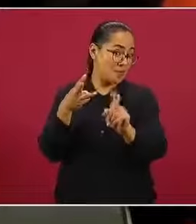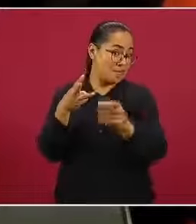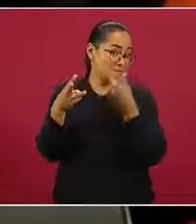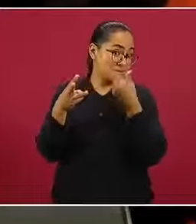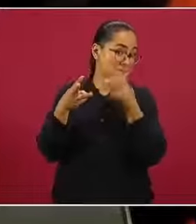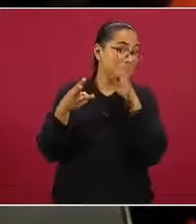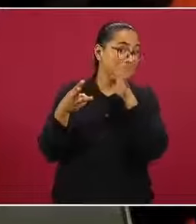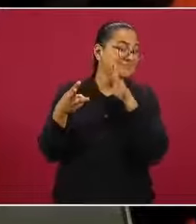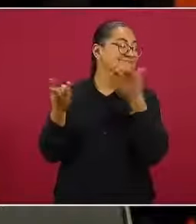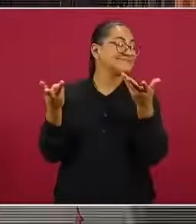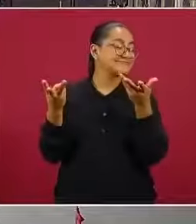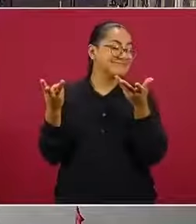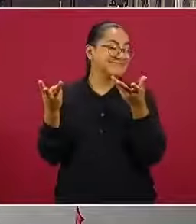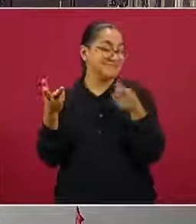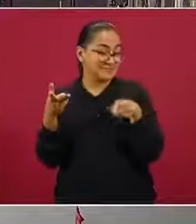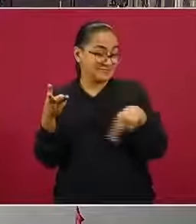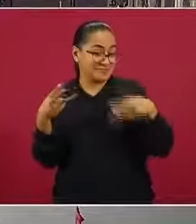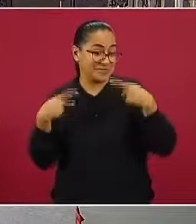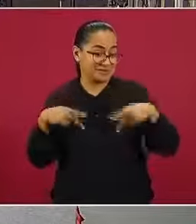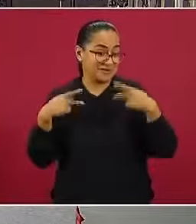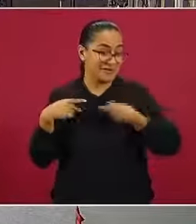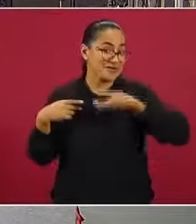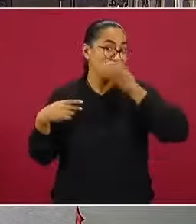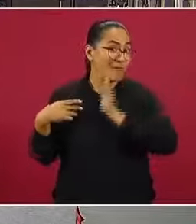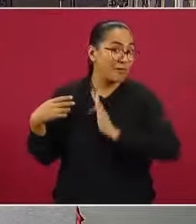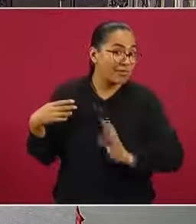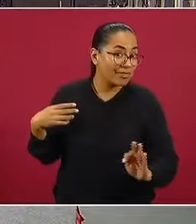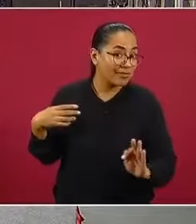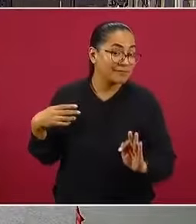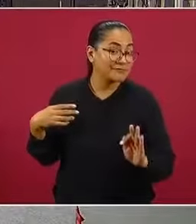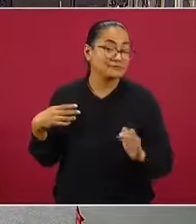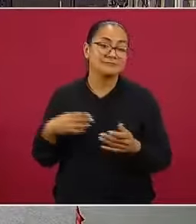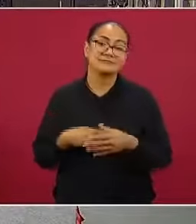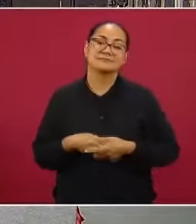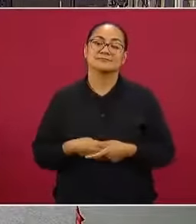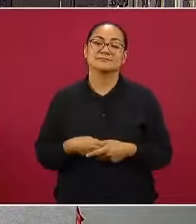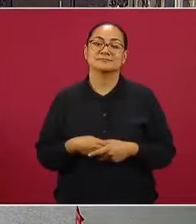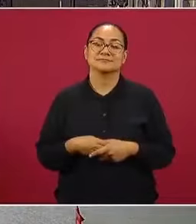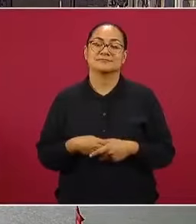consumibles para el ser humano. Gracias. Muchas gracias. De